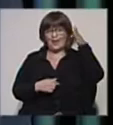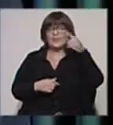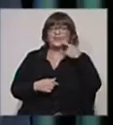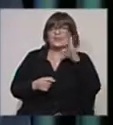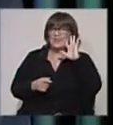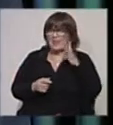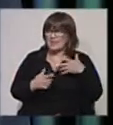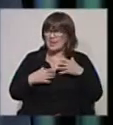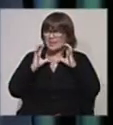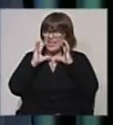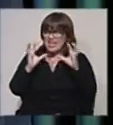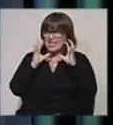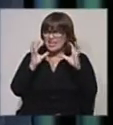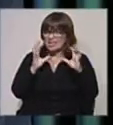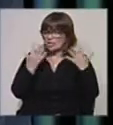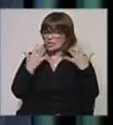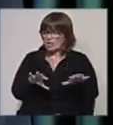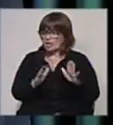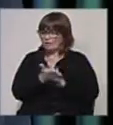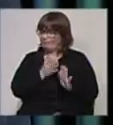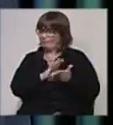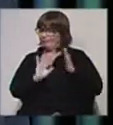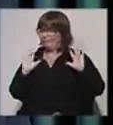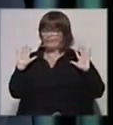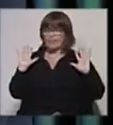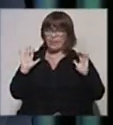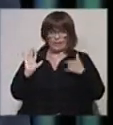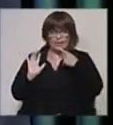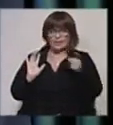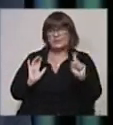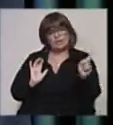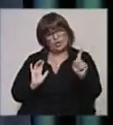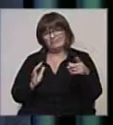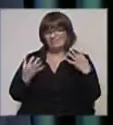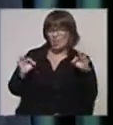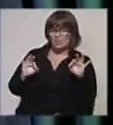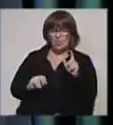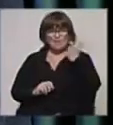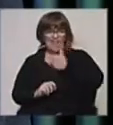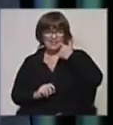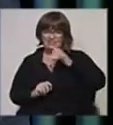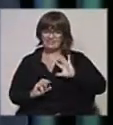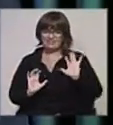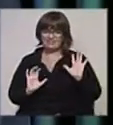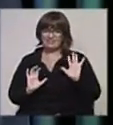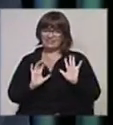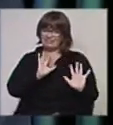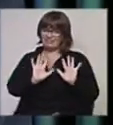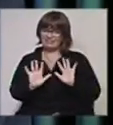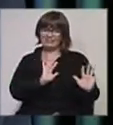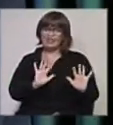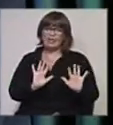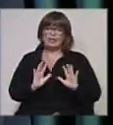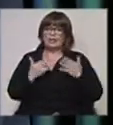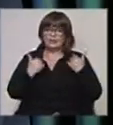un riesgo que no quería tomar, yo podía decir, no me siento cómodo con esto por A, B y C, y no